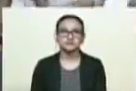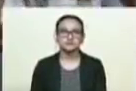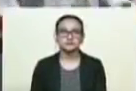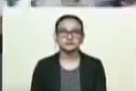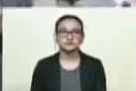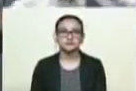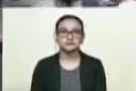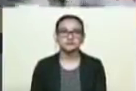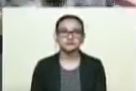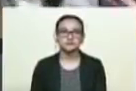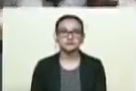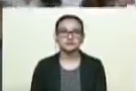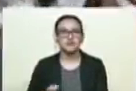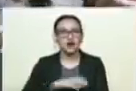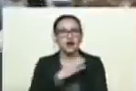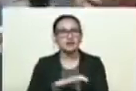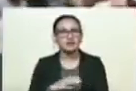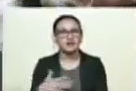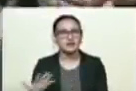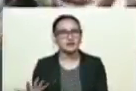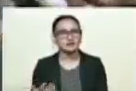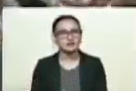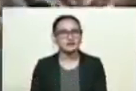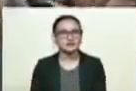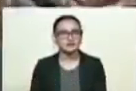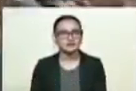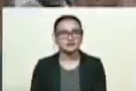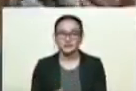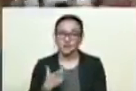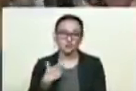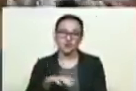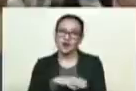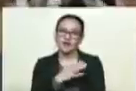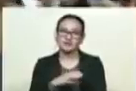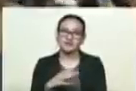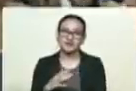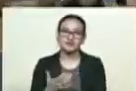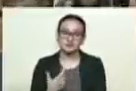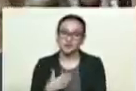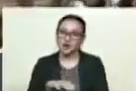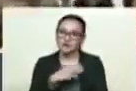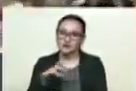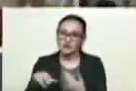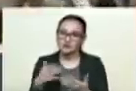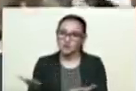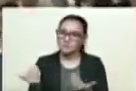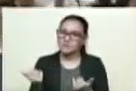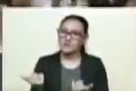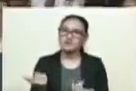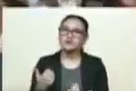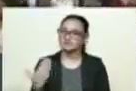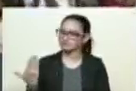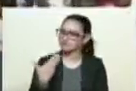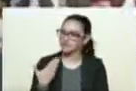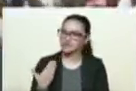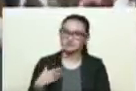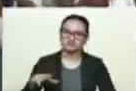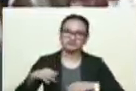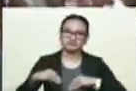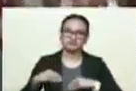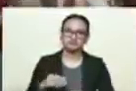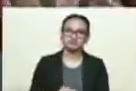¿Qué nos vas a cantar, Taína? No soy cantante, pero si nos toca cantar y la revolución lo pide, es una orden.